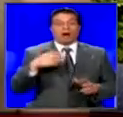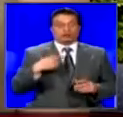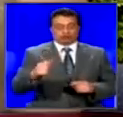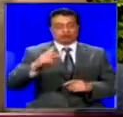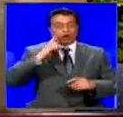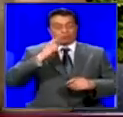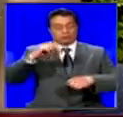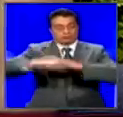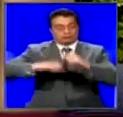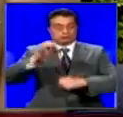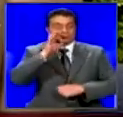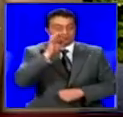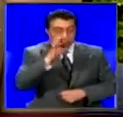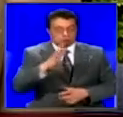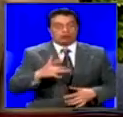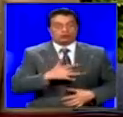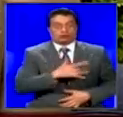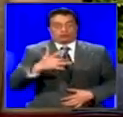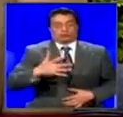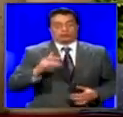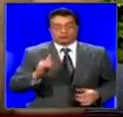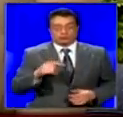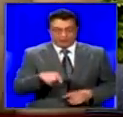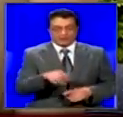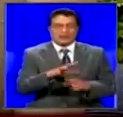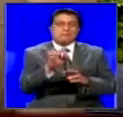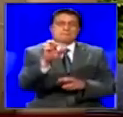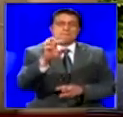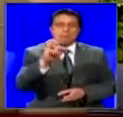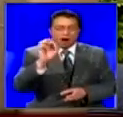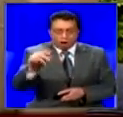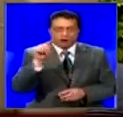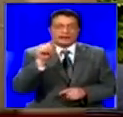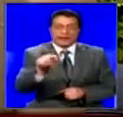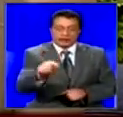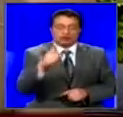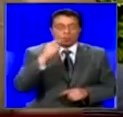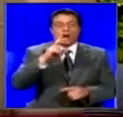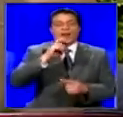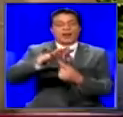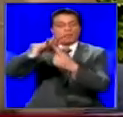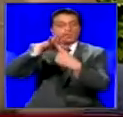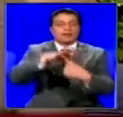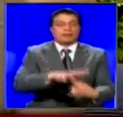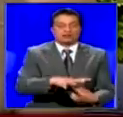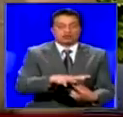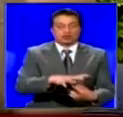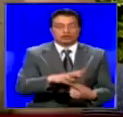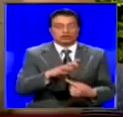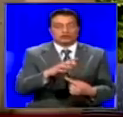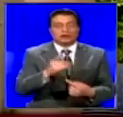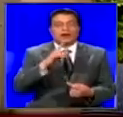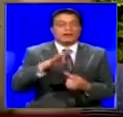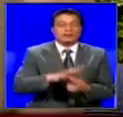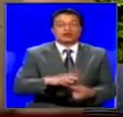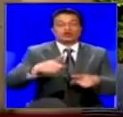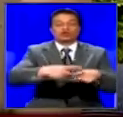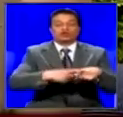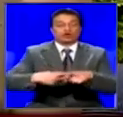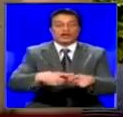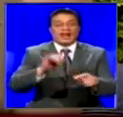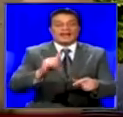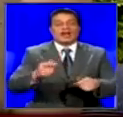económico y eso es lo que indigna de esto, que es una discriminación de social y